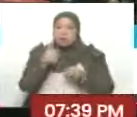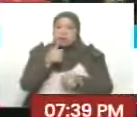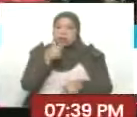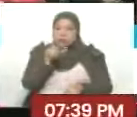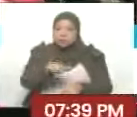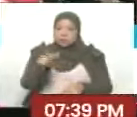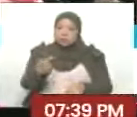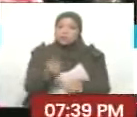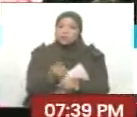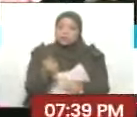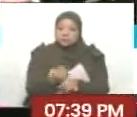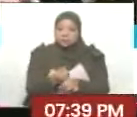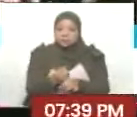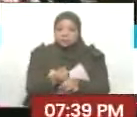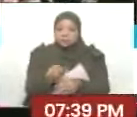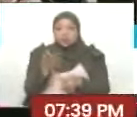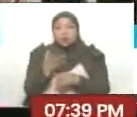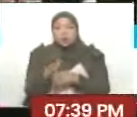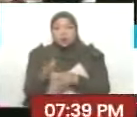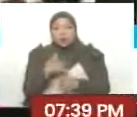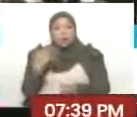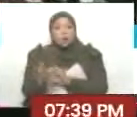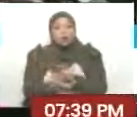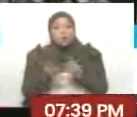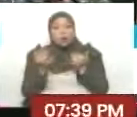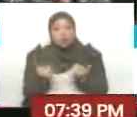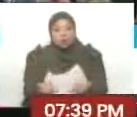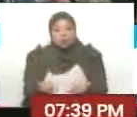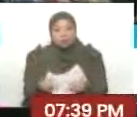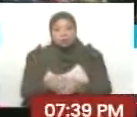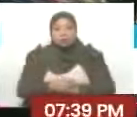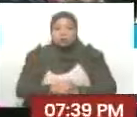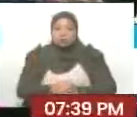caiga, sea quien sea.